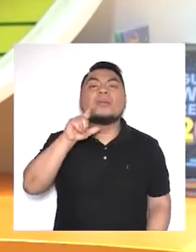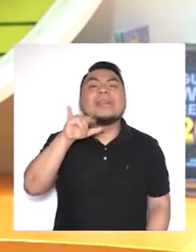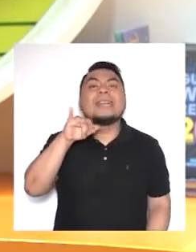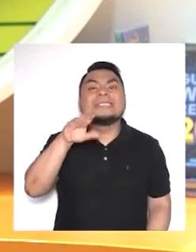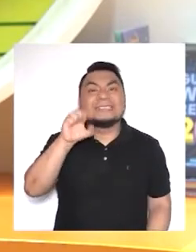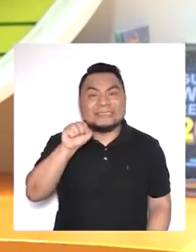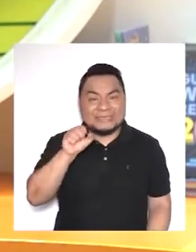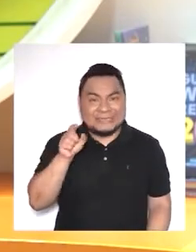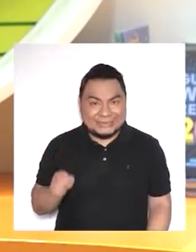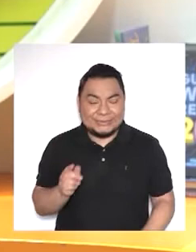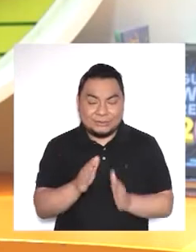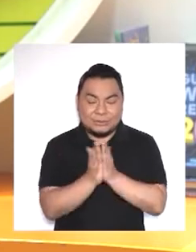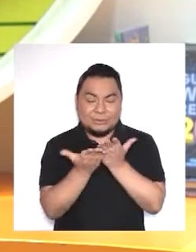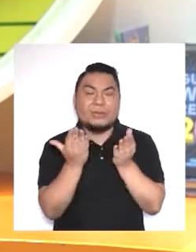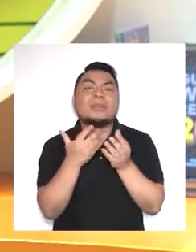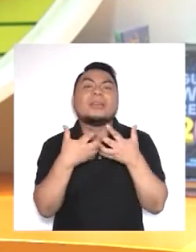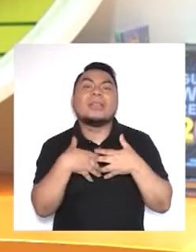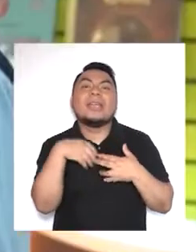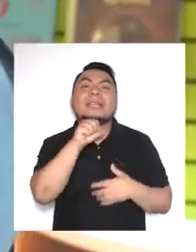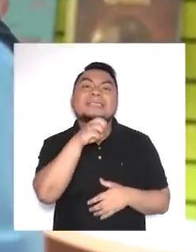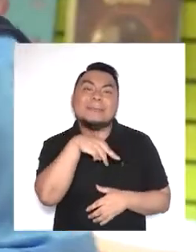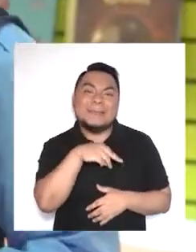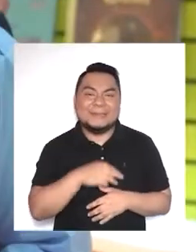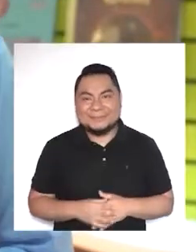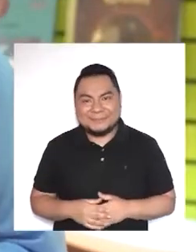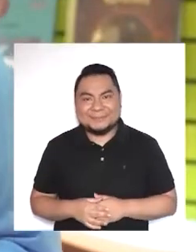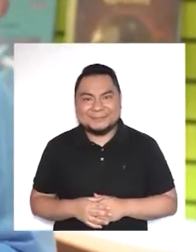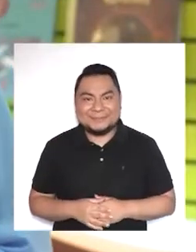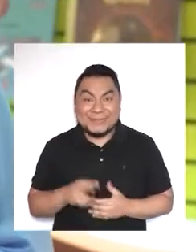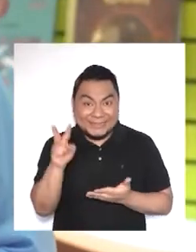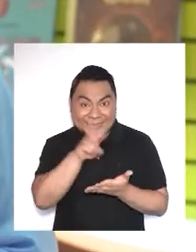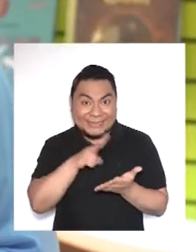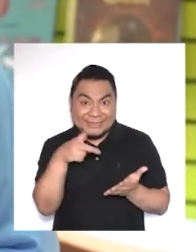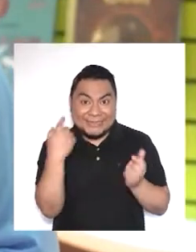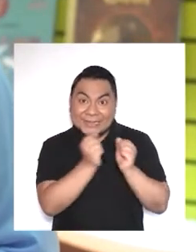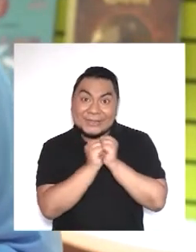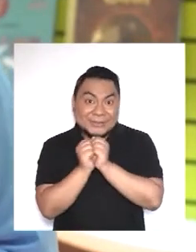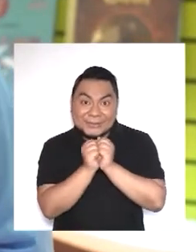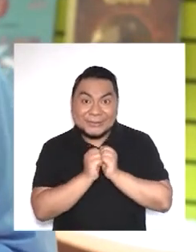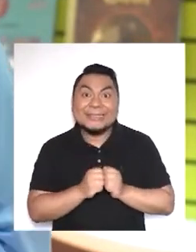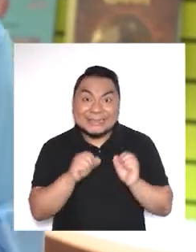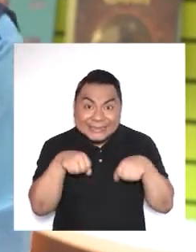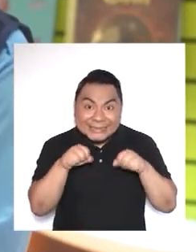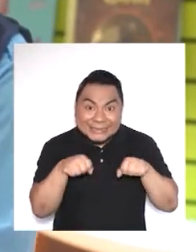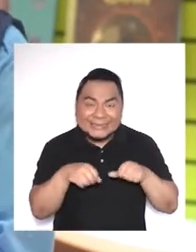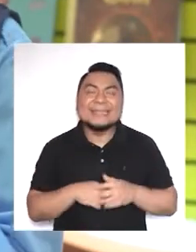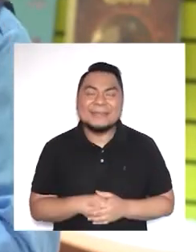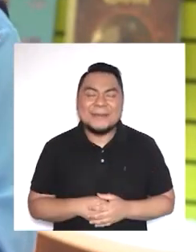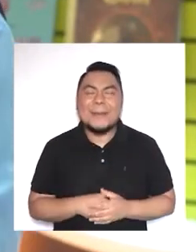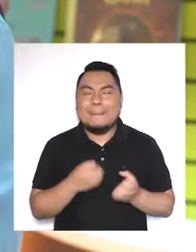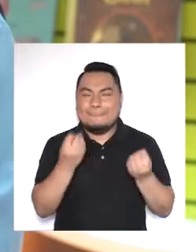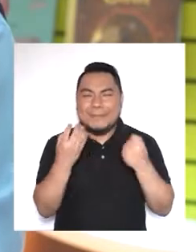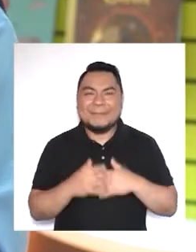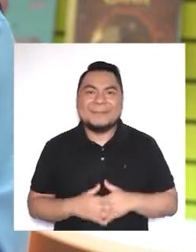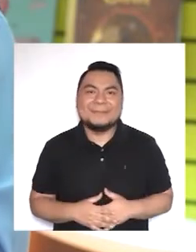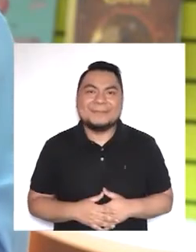Espinosa, de la editorial SM. ¿Lo leemos juntos? ¿Sí? Muy bien.